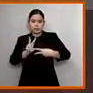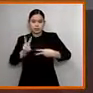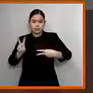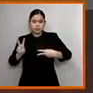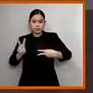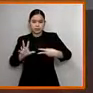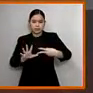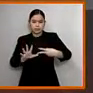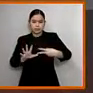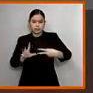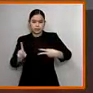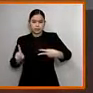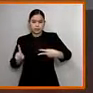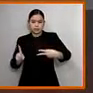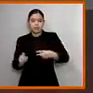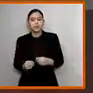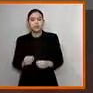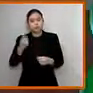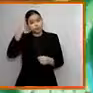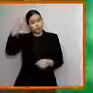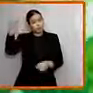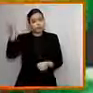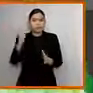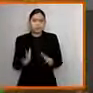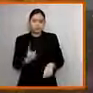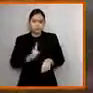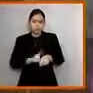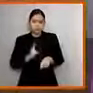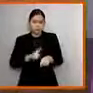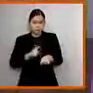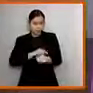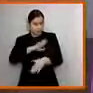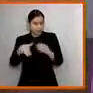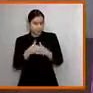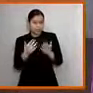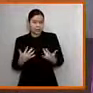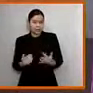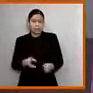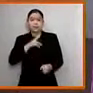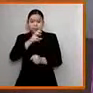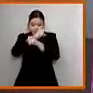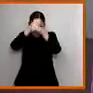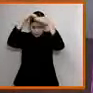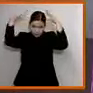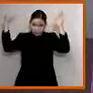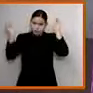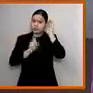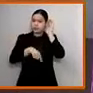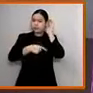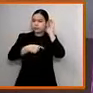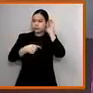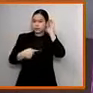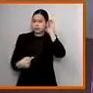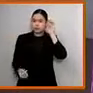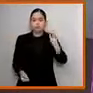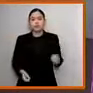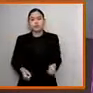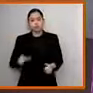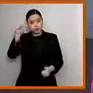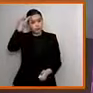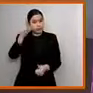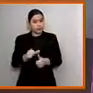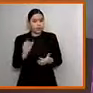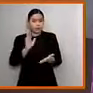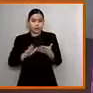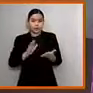y 51. Soñadores, ha llegado el momento que tanto has estado esperando para hacer de tus sueños una realidad con Aliaria. Les recuerdo que por